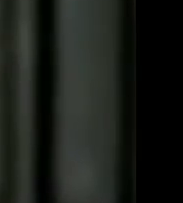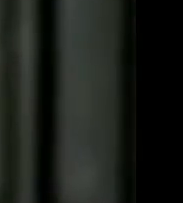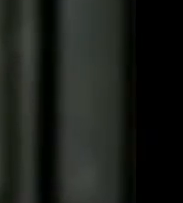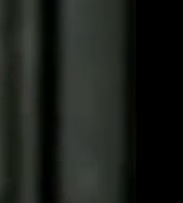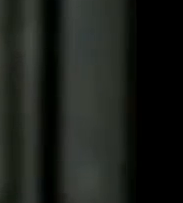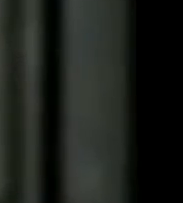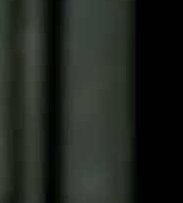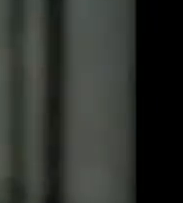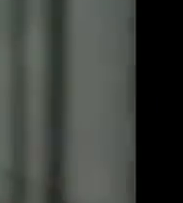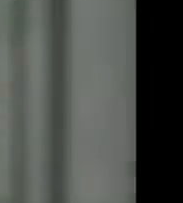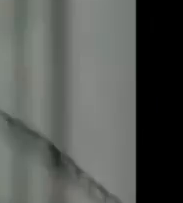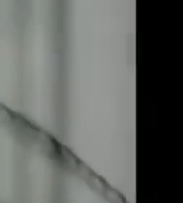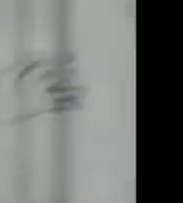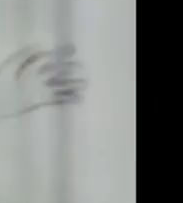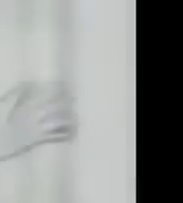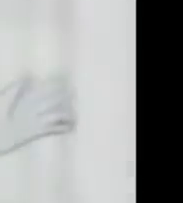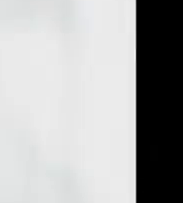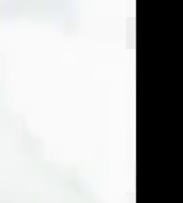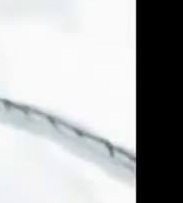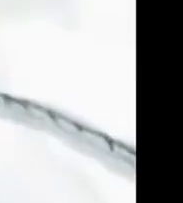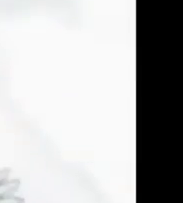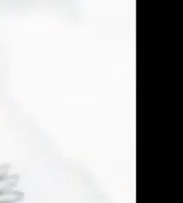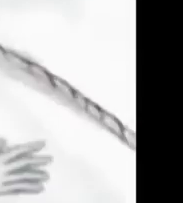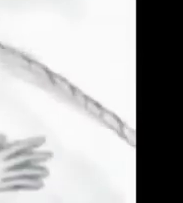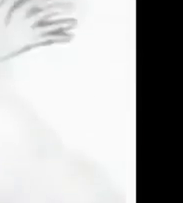Mi tía me decía que yo era la niña de su ojo.